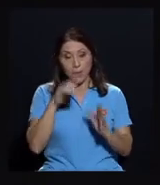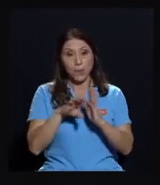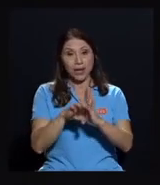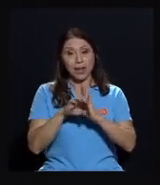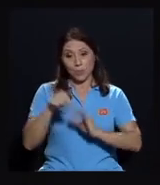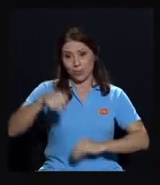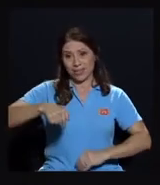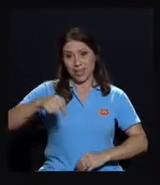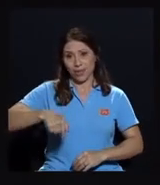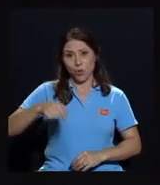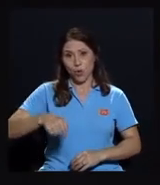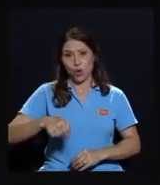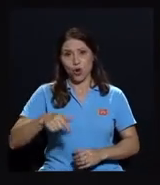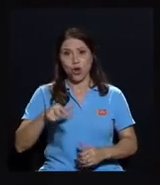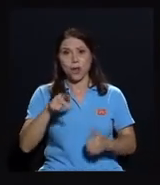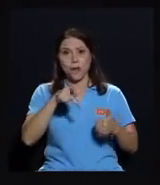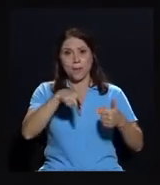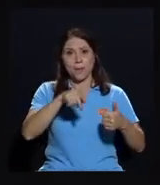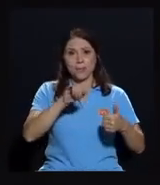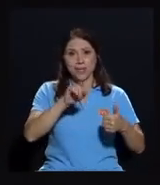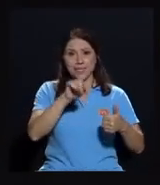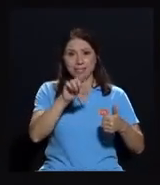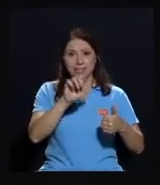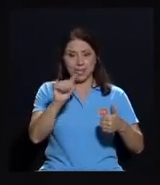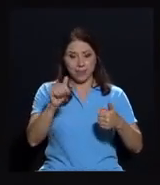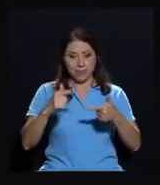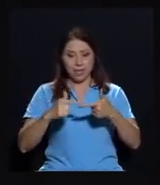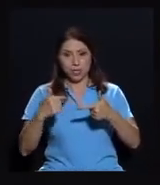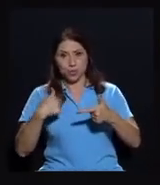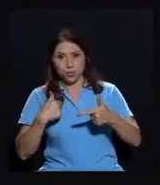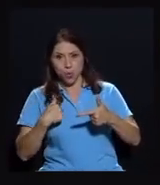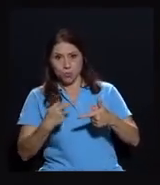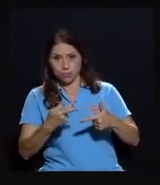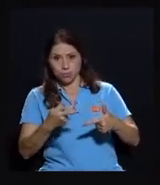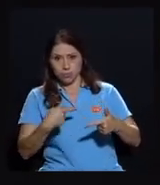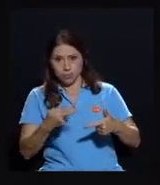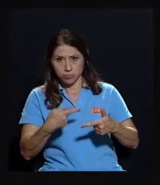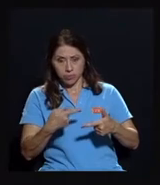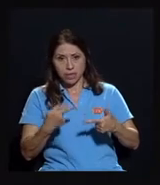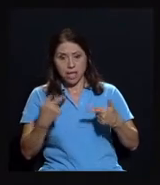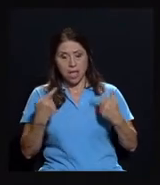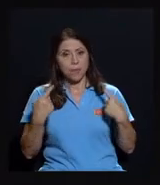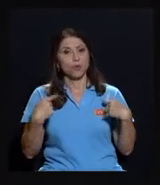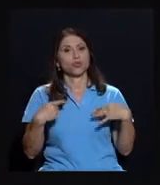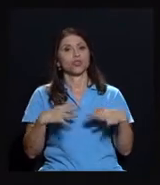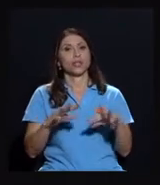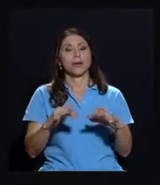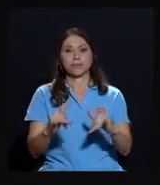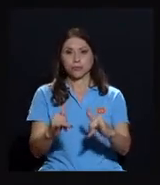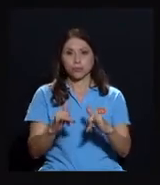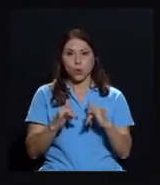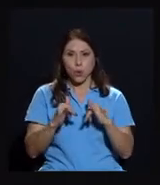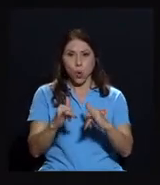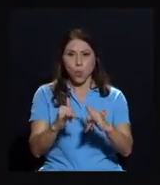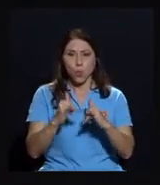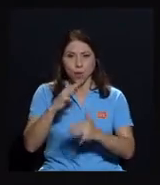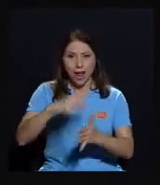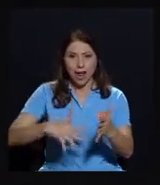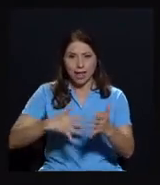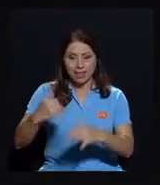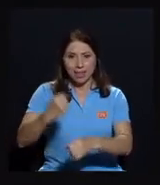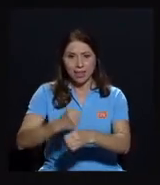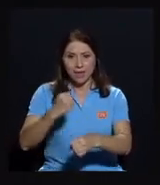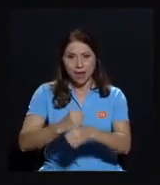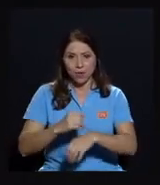tanto don rodolfo piza como mi persona hemos llegado a una agenda común de trabajo que que es lo que abre la puerta